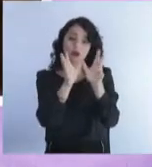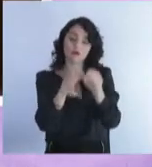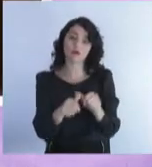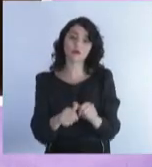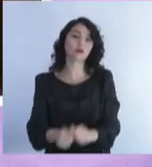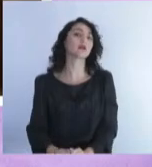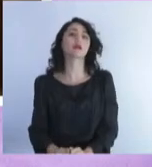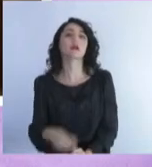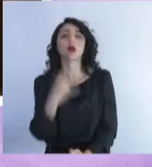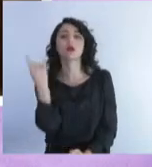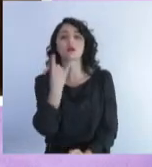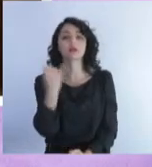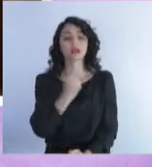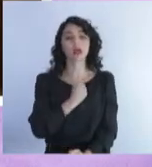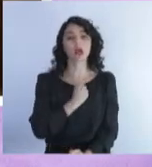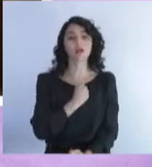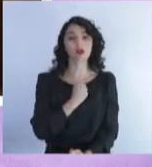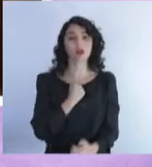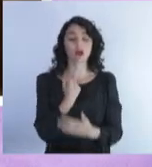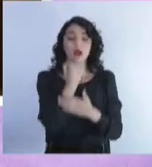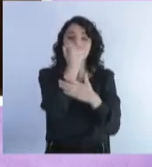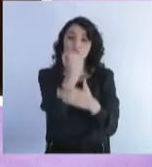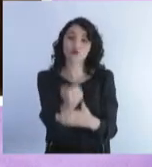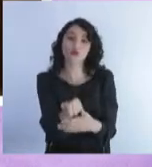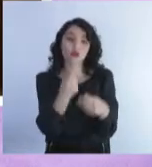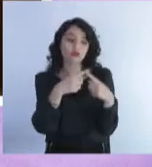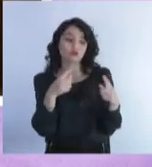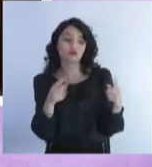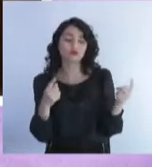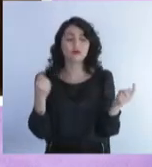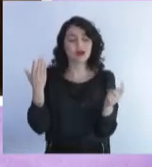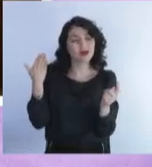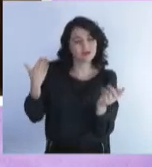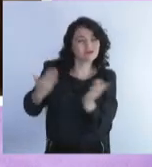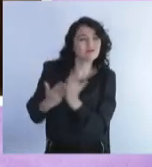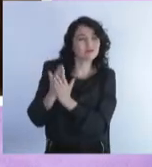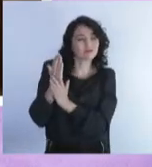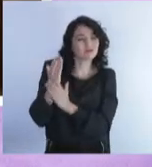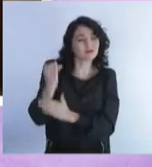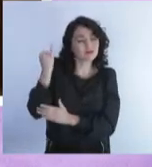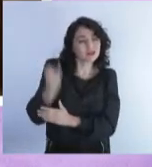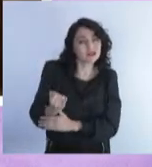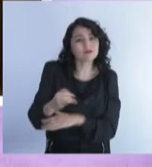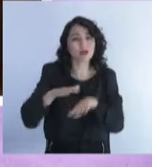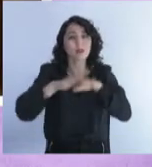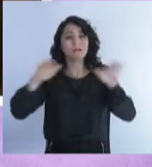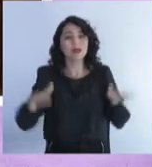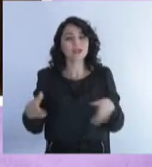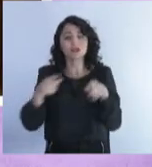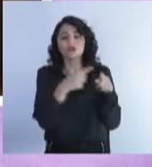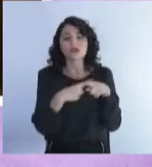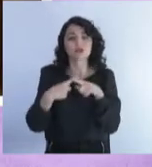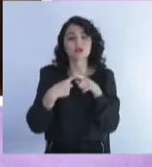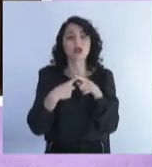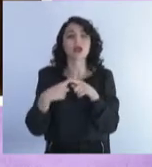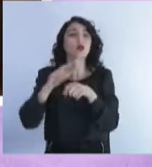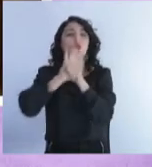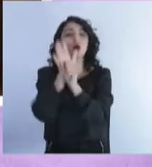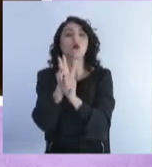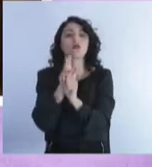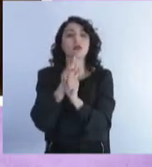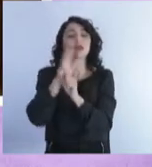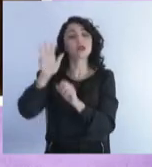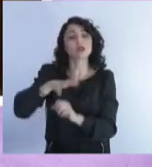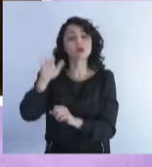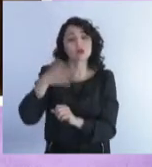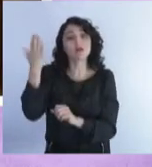estado trabajando y aportando en este tema desde el inicio. En la Mesa Social COVID-19 participamos a través de la Escuela